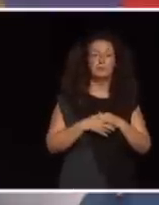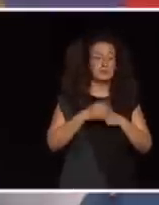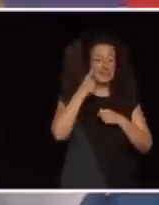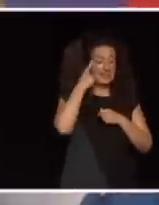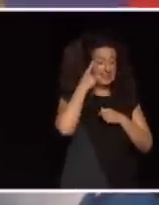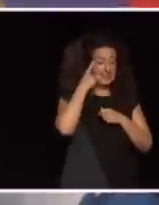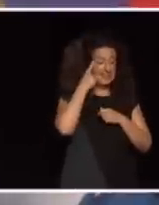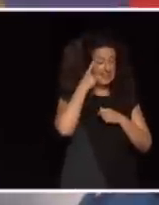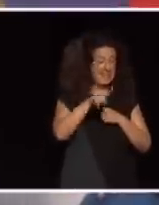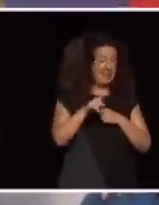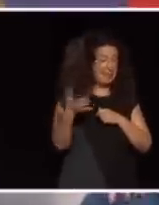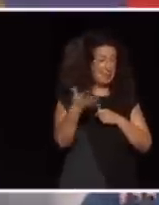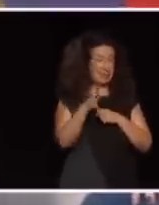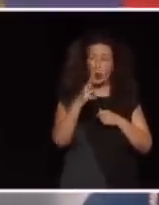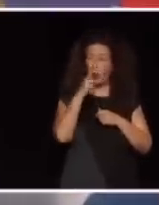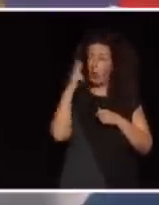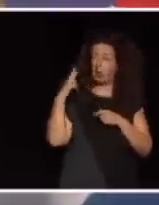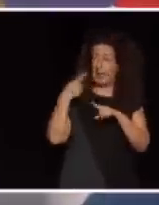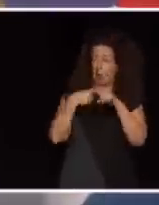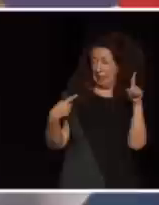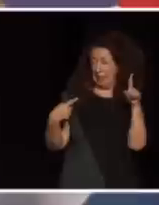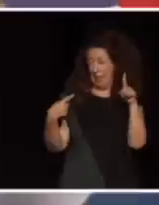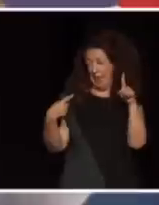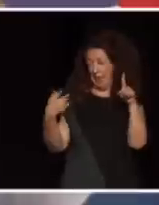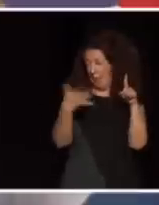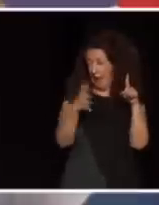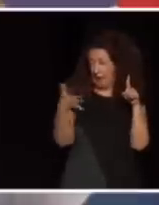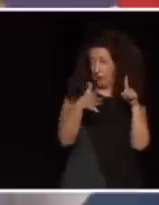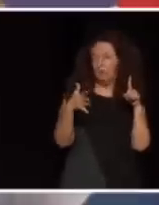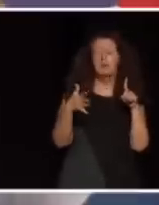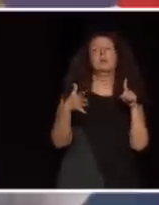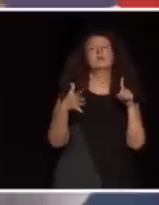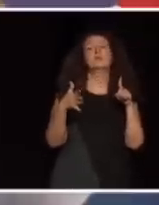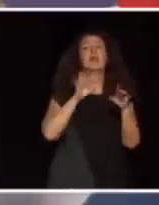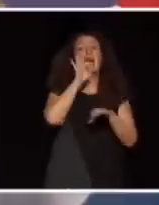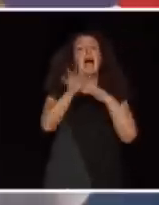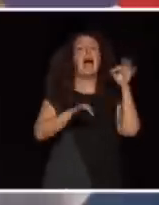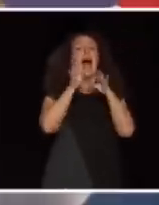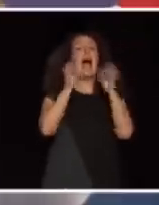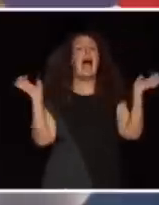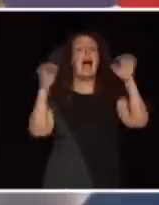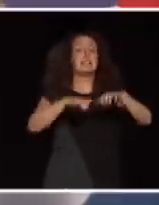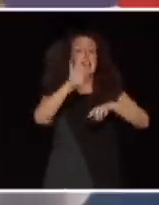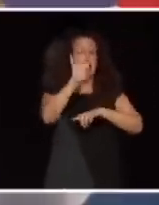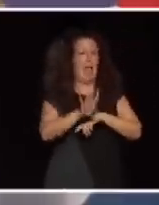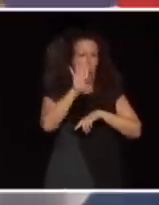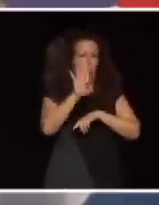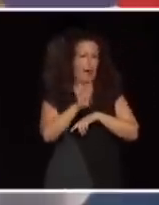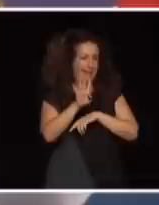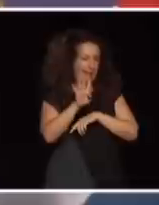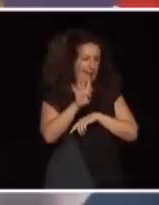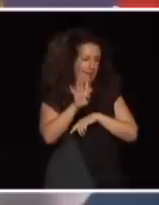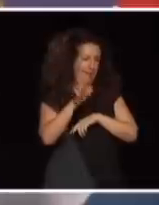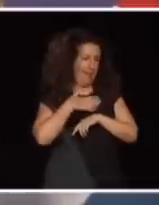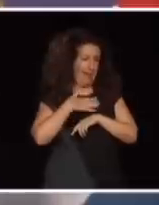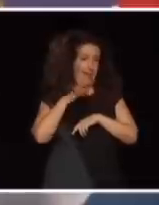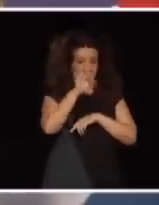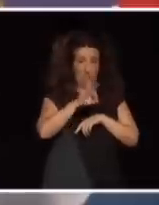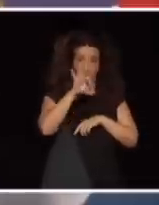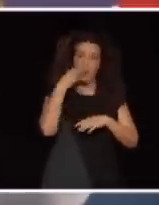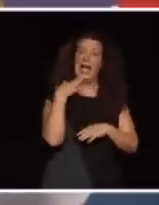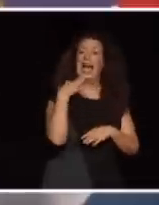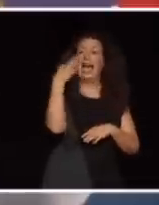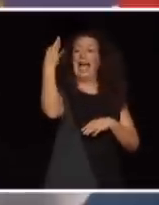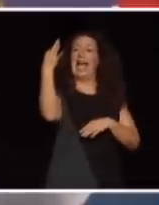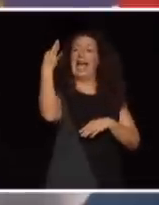que hace más o menos 2 años y medio que celebramos la 4ª Asamblea Ciudadana de Podemos y que me elegisteis como